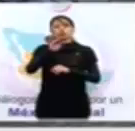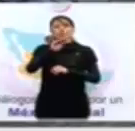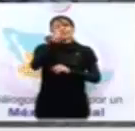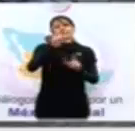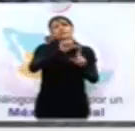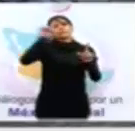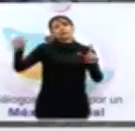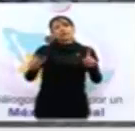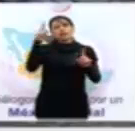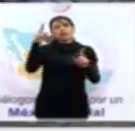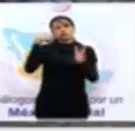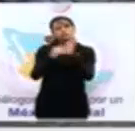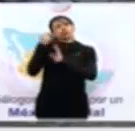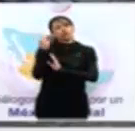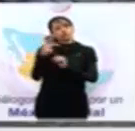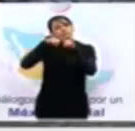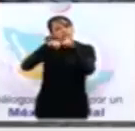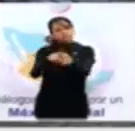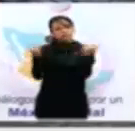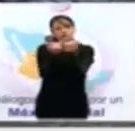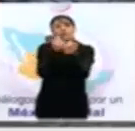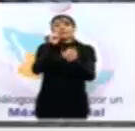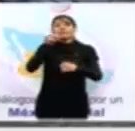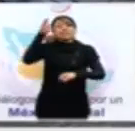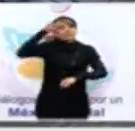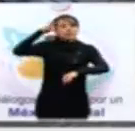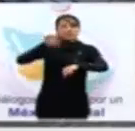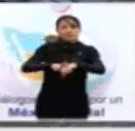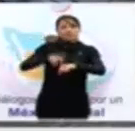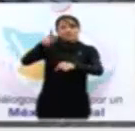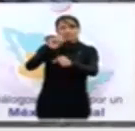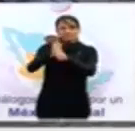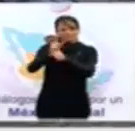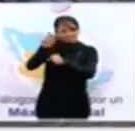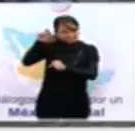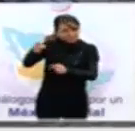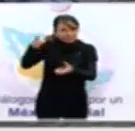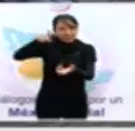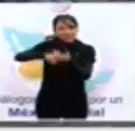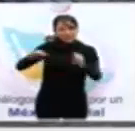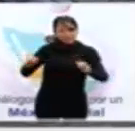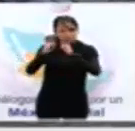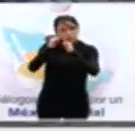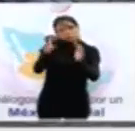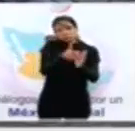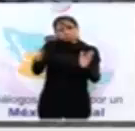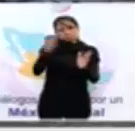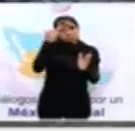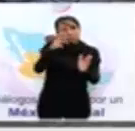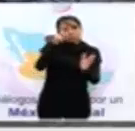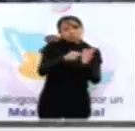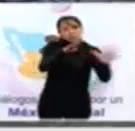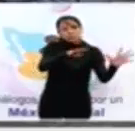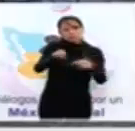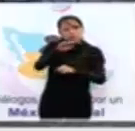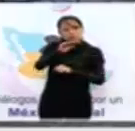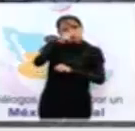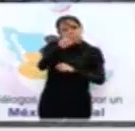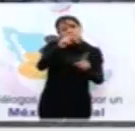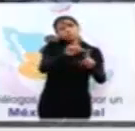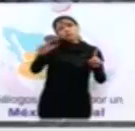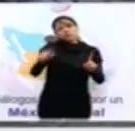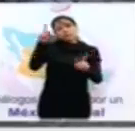y también en el mismo cargo del 96 a 2002. Además, fungió como director de la carrera de Economía en la